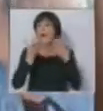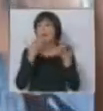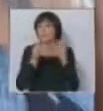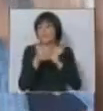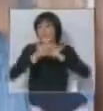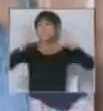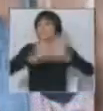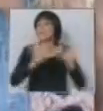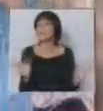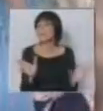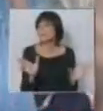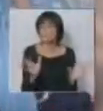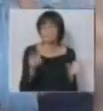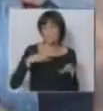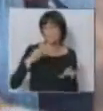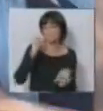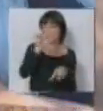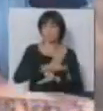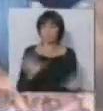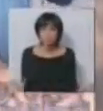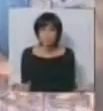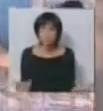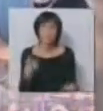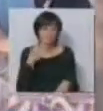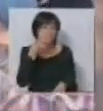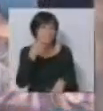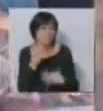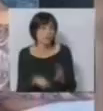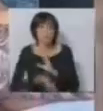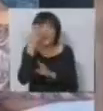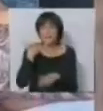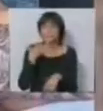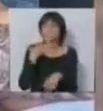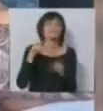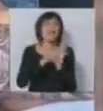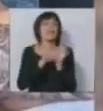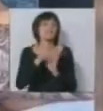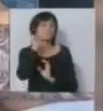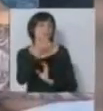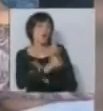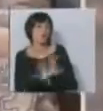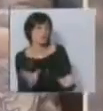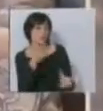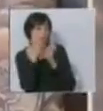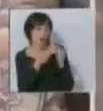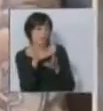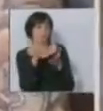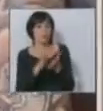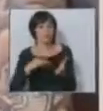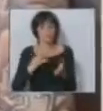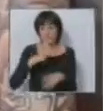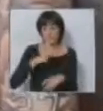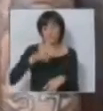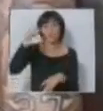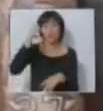poder nombrar tranquilamente a Maxi López, porque con eso quiere jugar con la prensa, que ella tenía un bozal legal que le había puesto Maxi López. Sí, pero lo atiende, ¿no? Porque también acá, a ver,